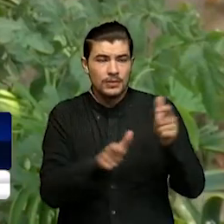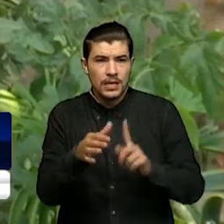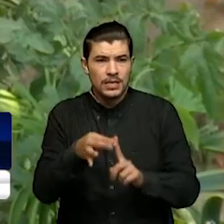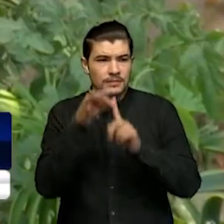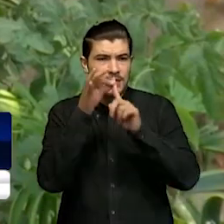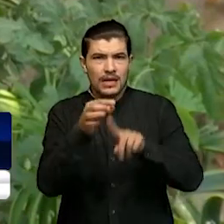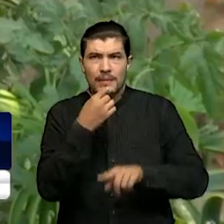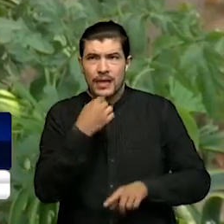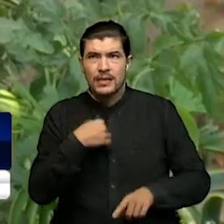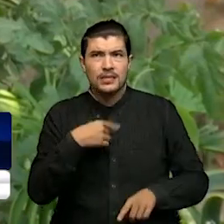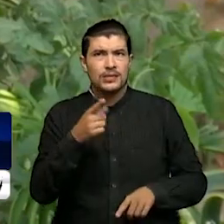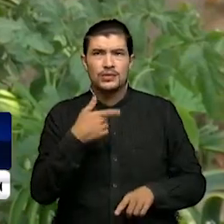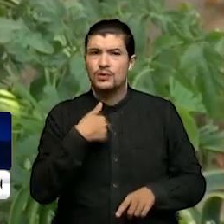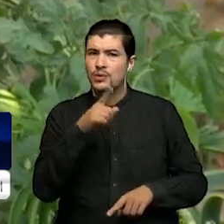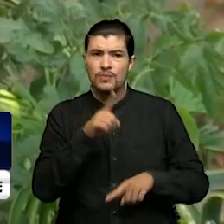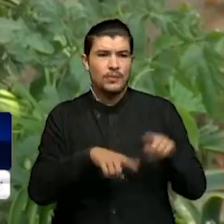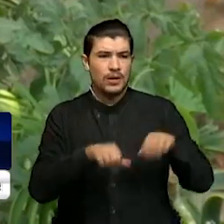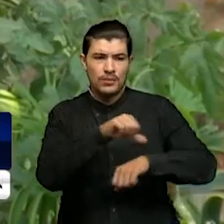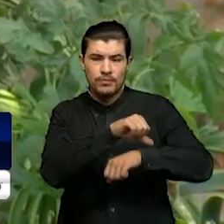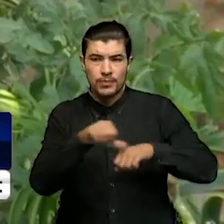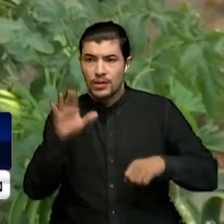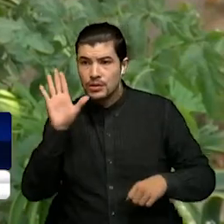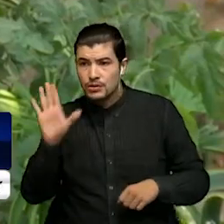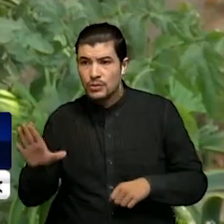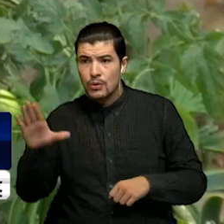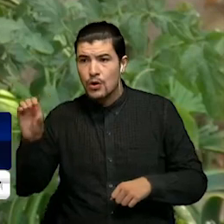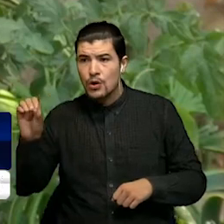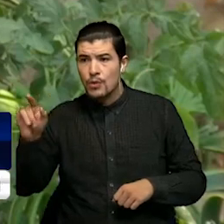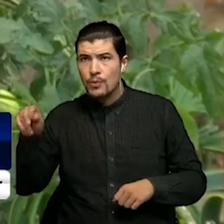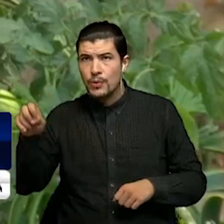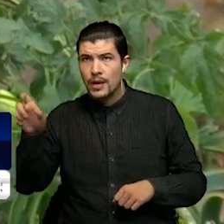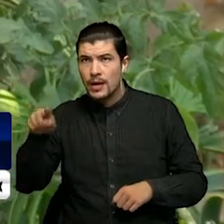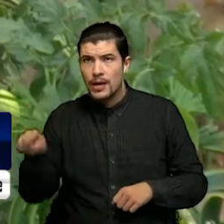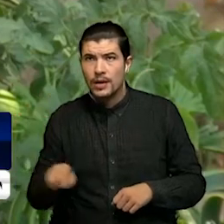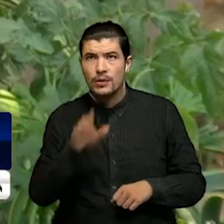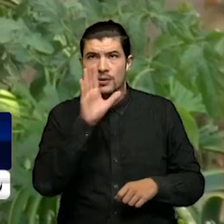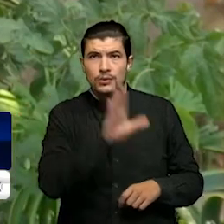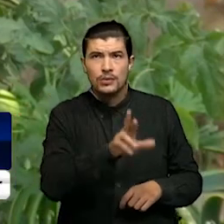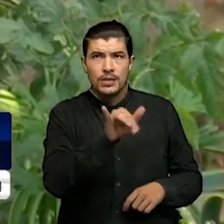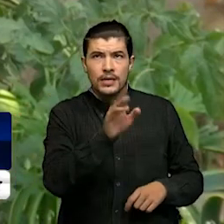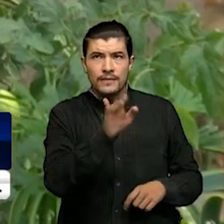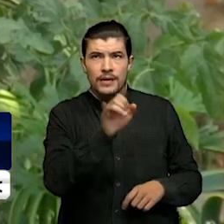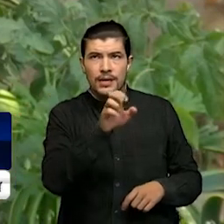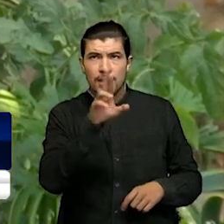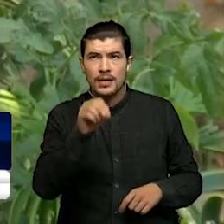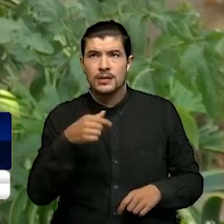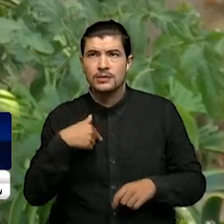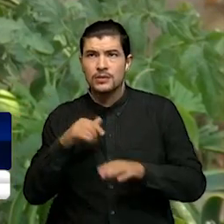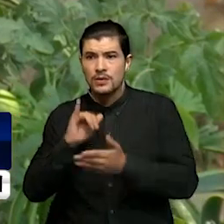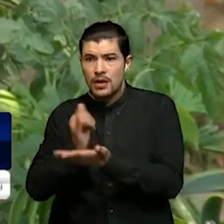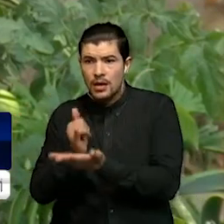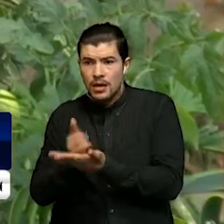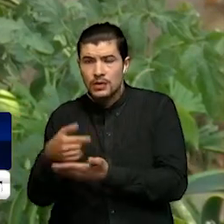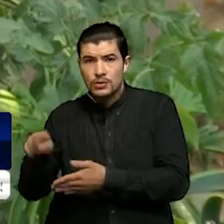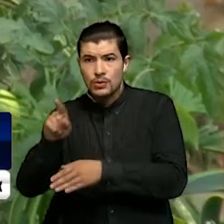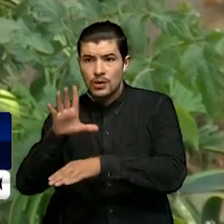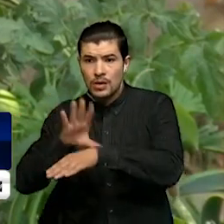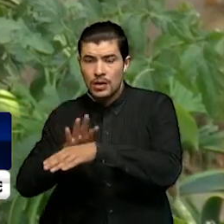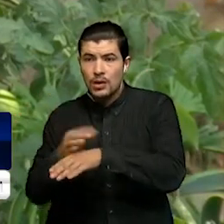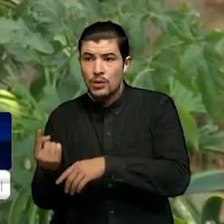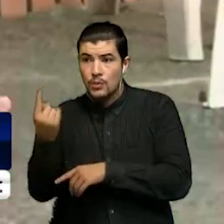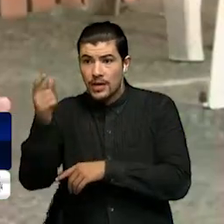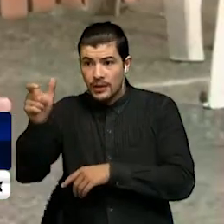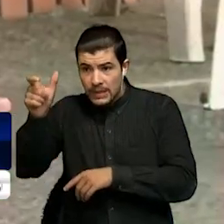han visto me dicen que no me meten mano me ha visto la clínica la comuneros me ha visto la clínica la ribera he hecho junta médica en las dos y al único